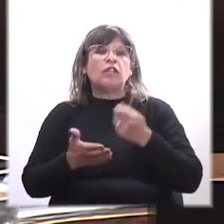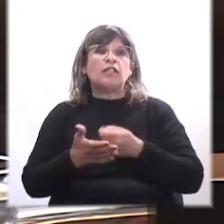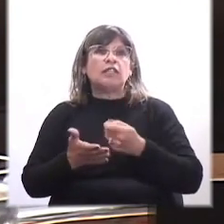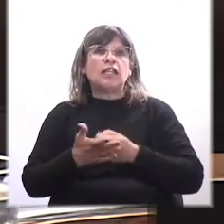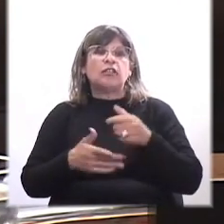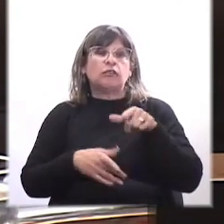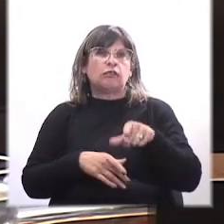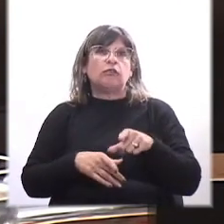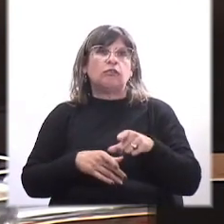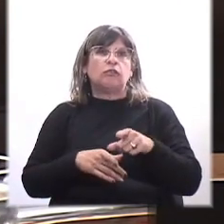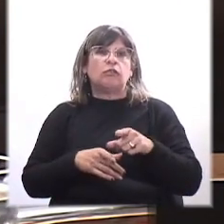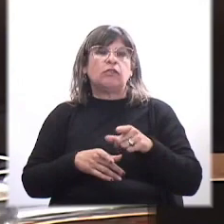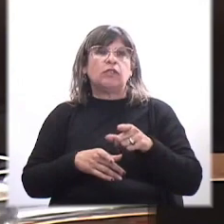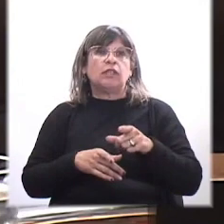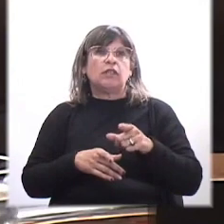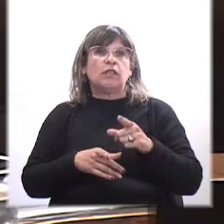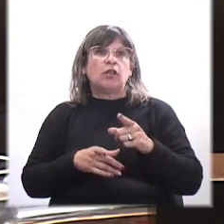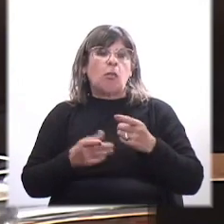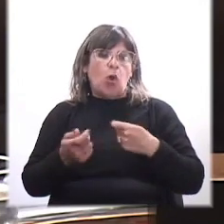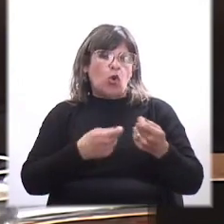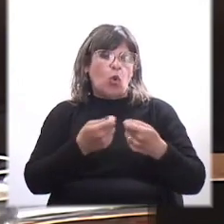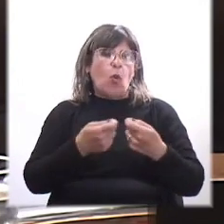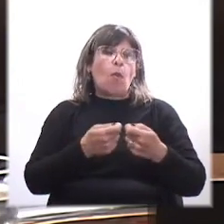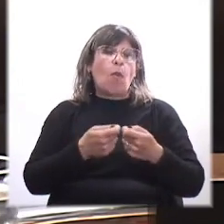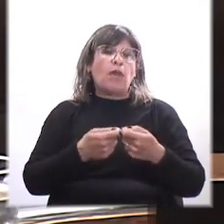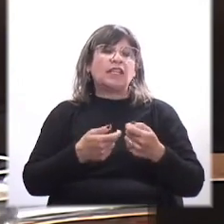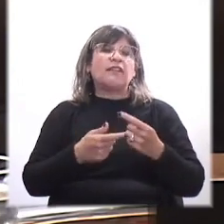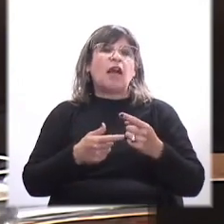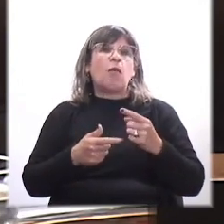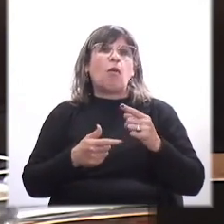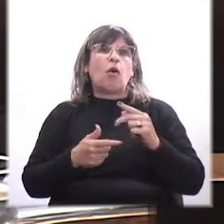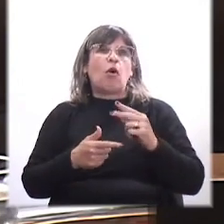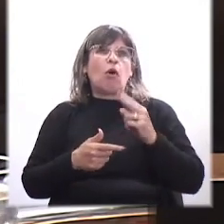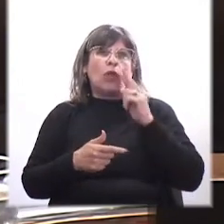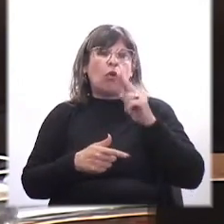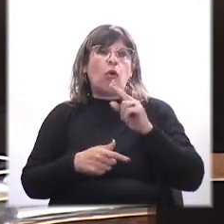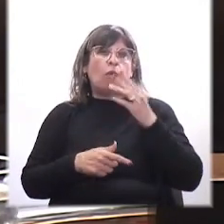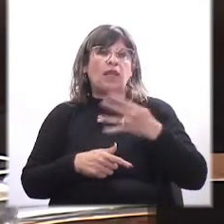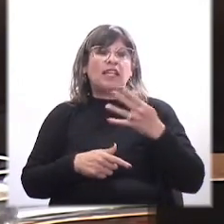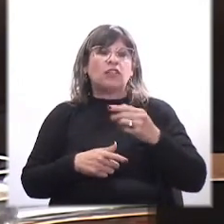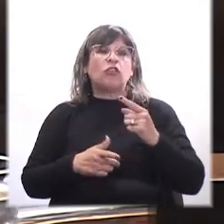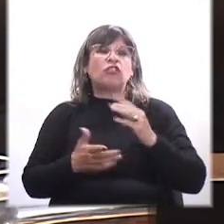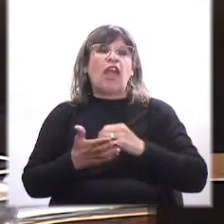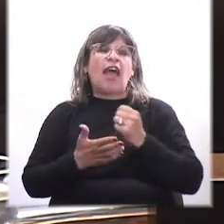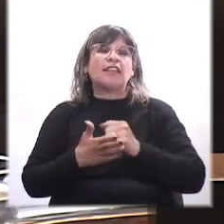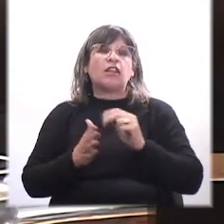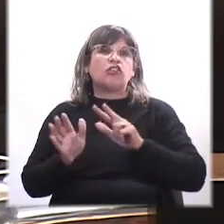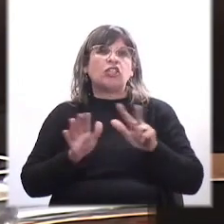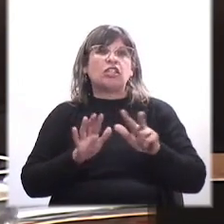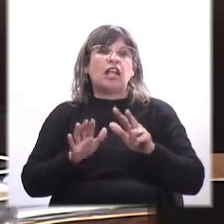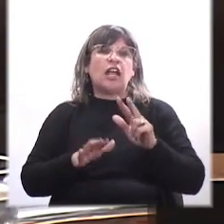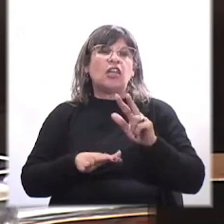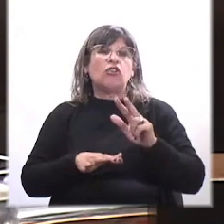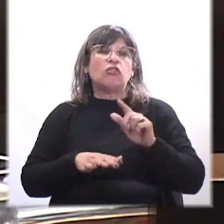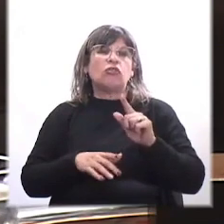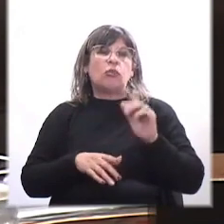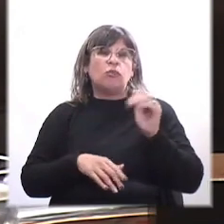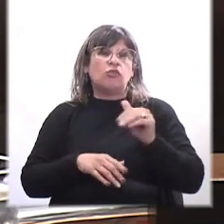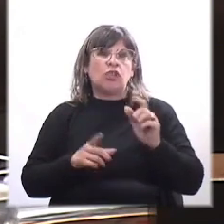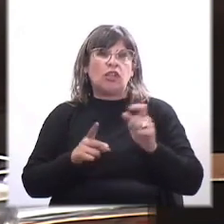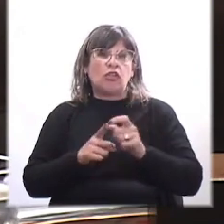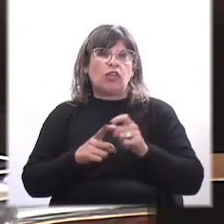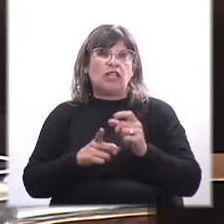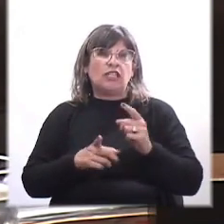Fomento, que a través de un préstamo en el 2014 de hasta 82 millones de dólares, de los cuales se utilizaron